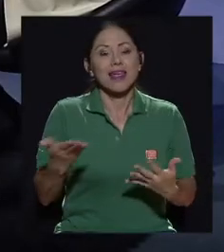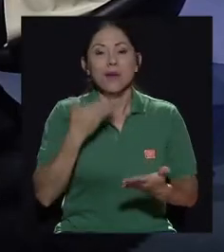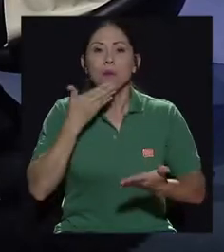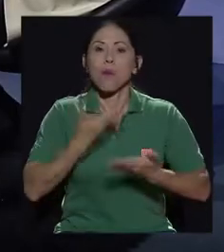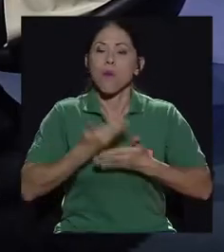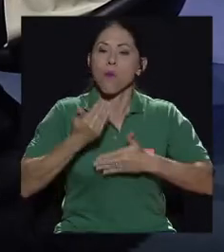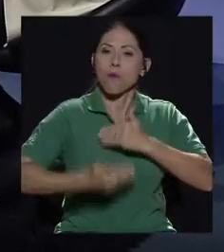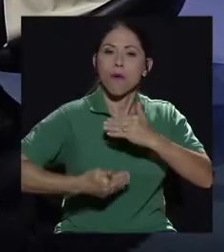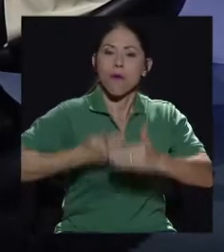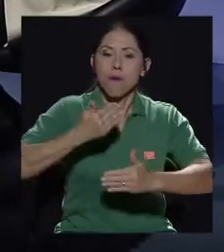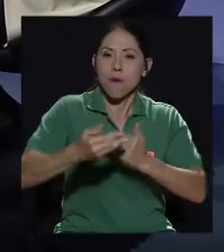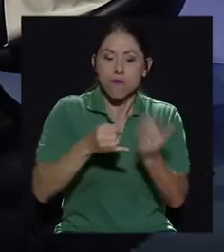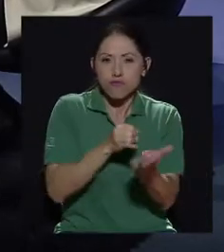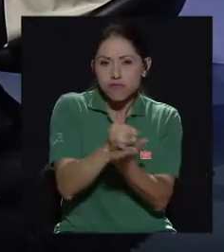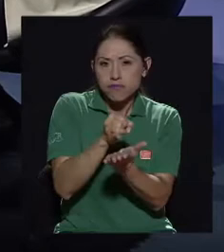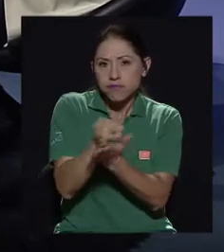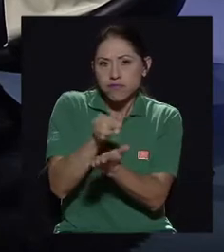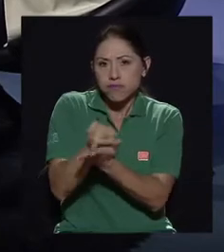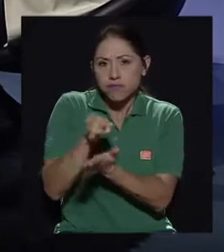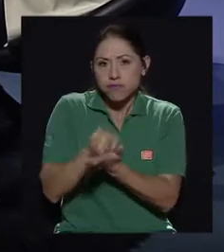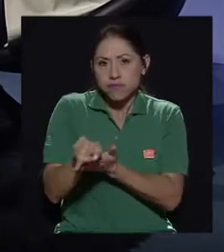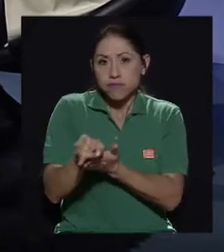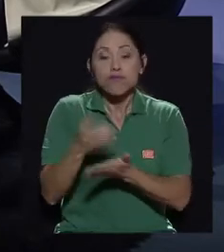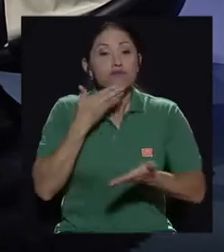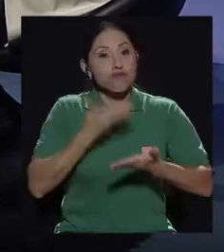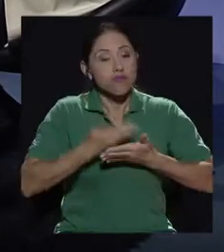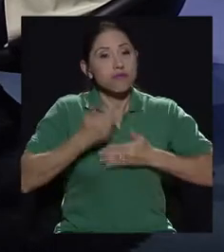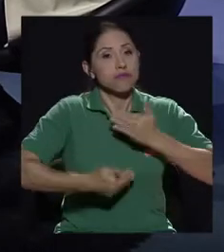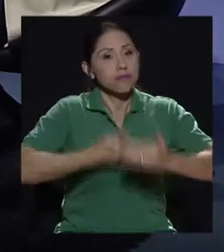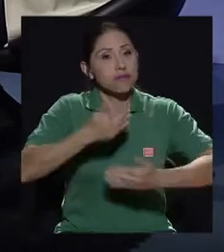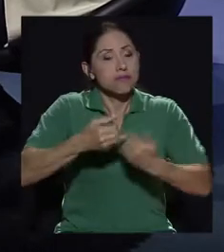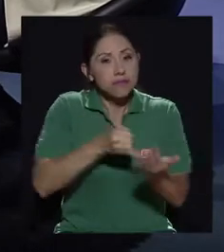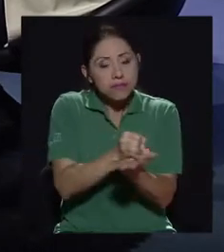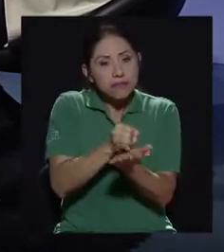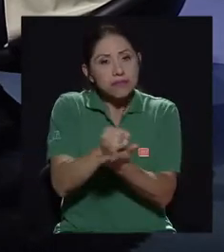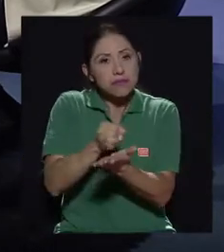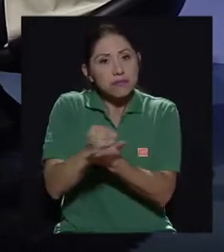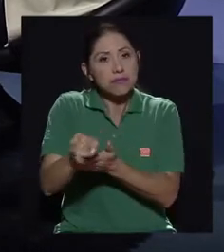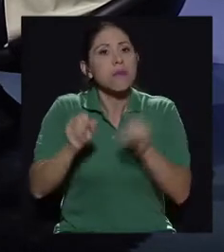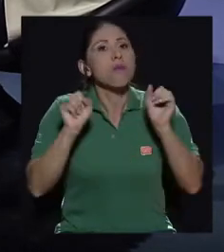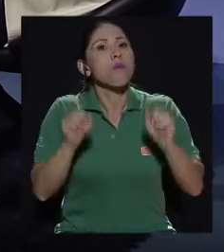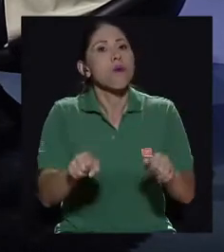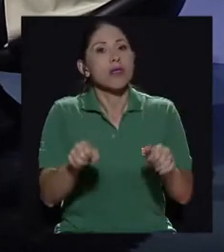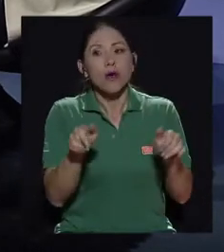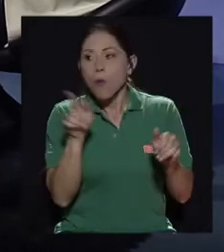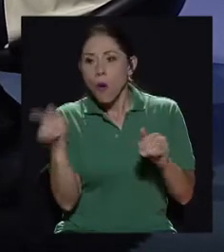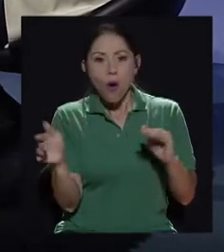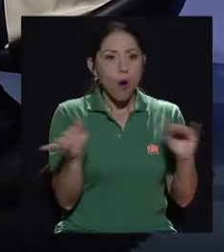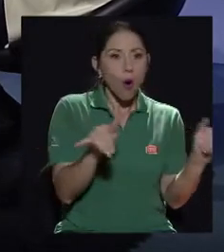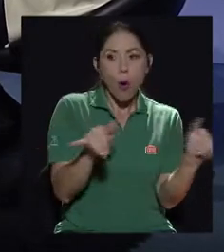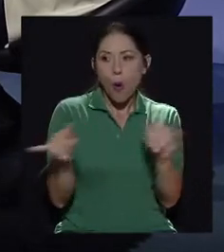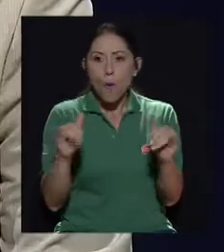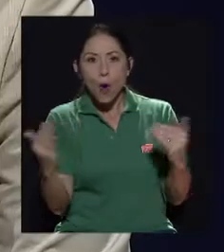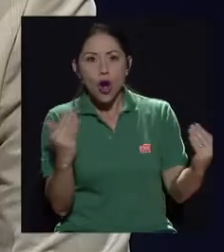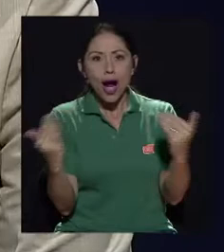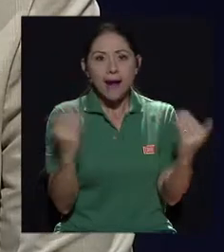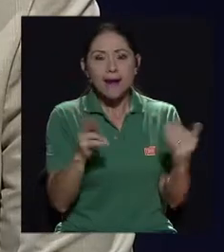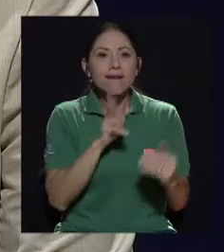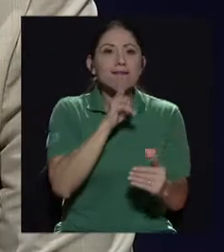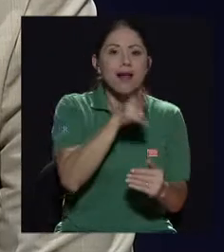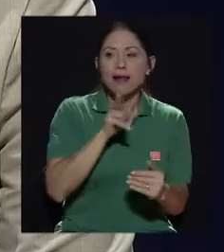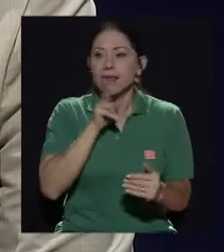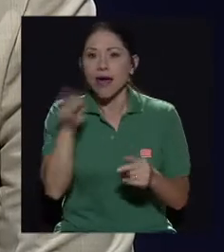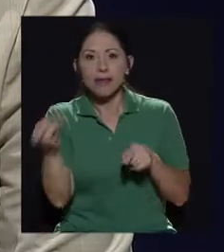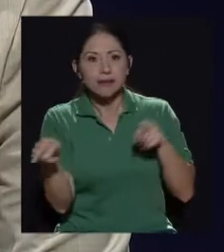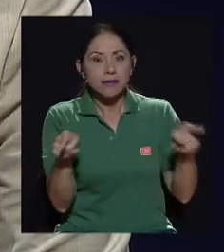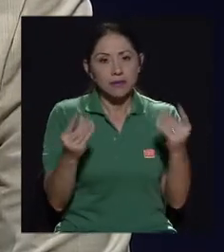de un buen proceso de investigación entonces buenos procesos de investigación te permiten pues homologar la realidad